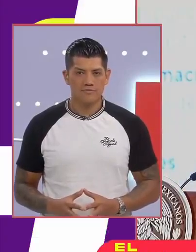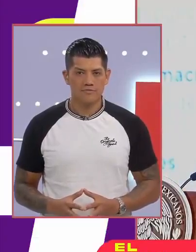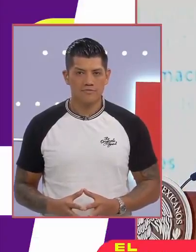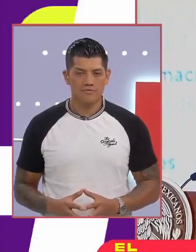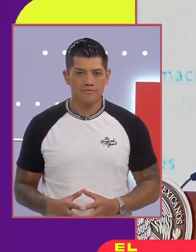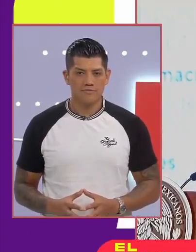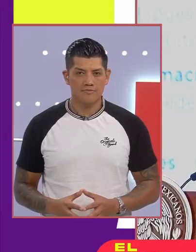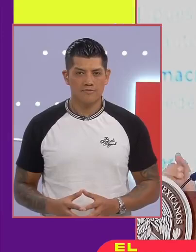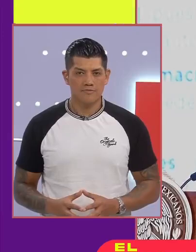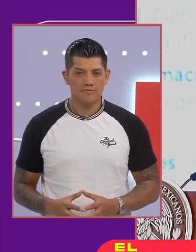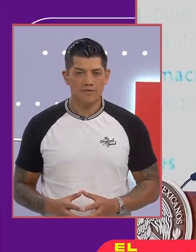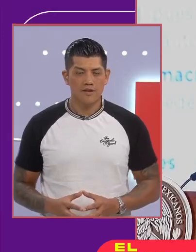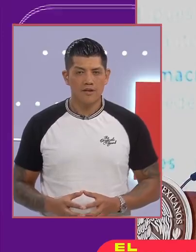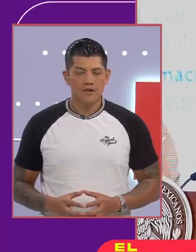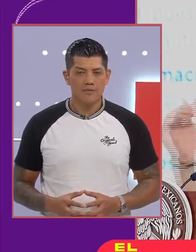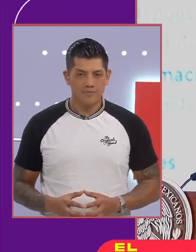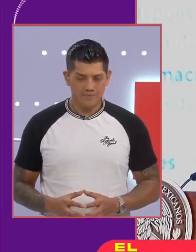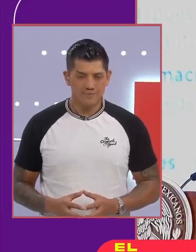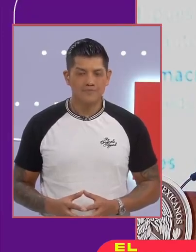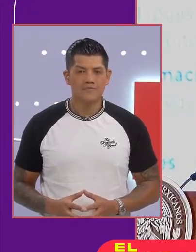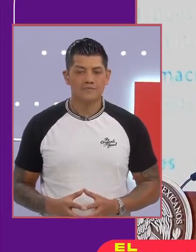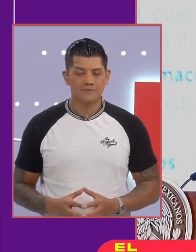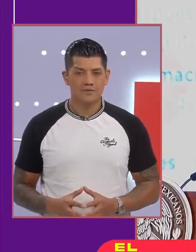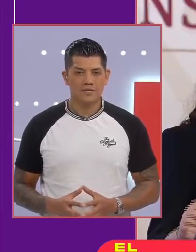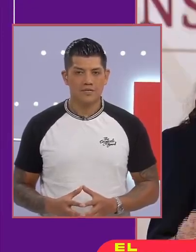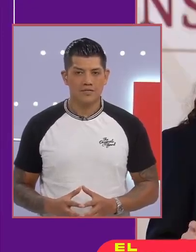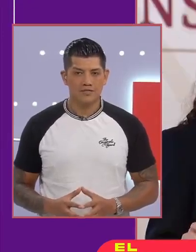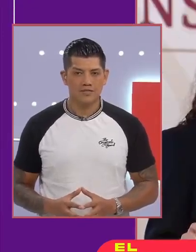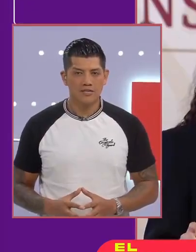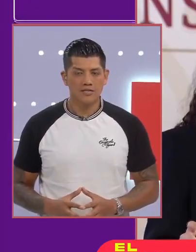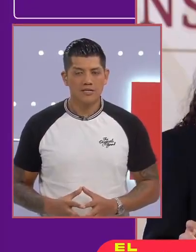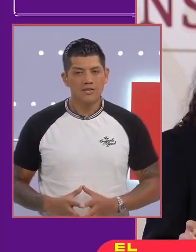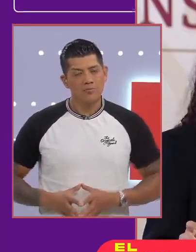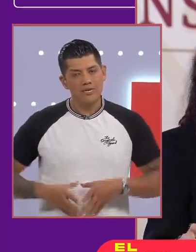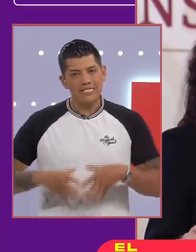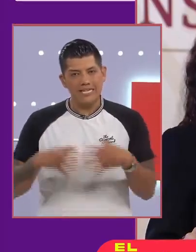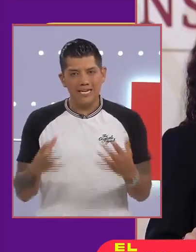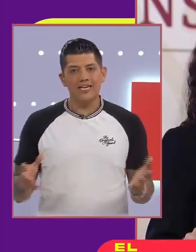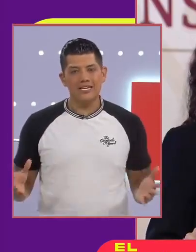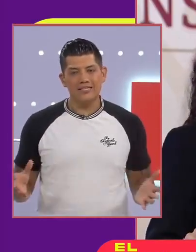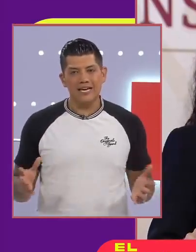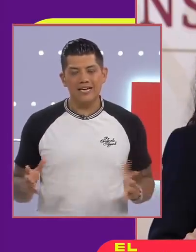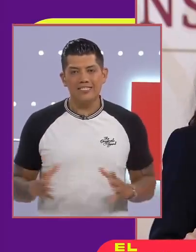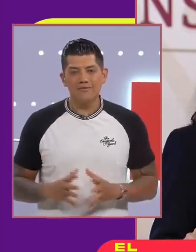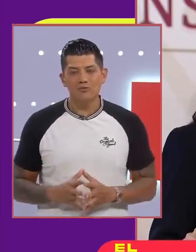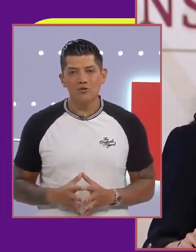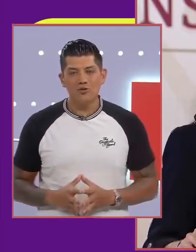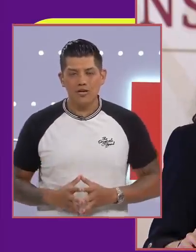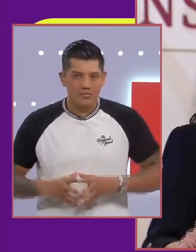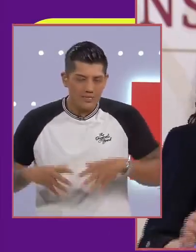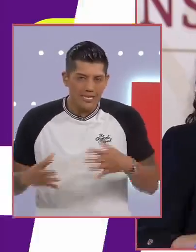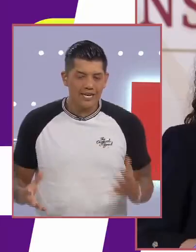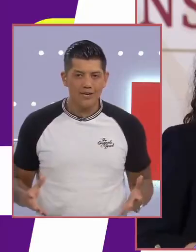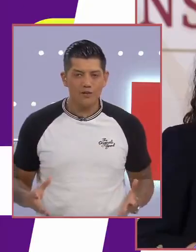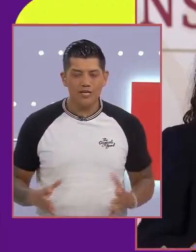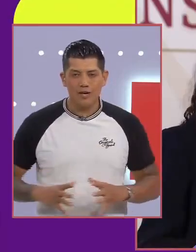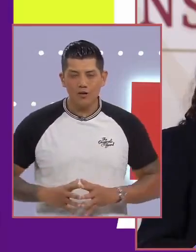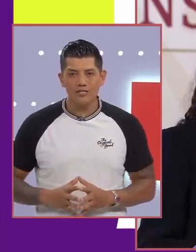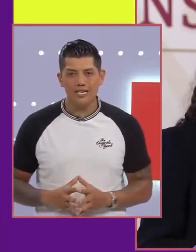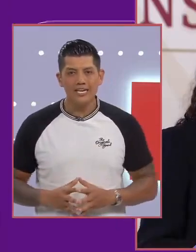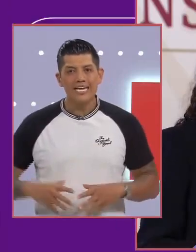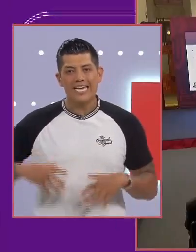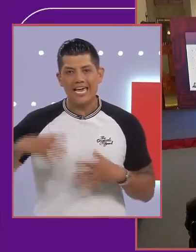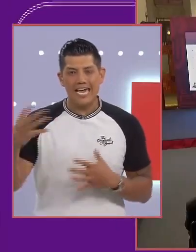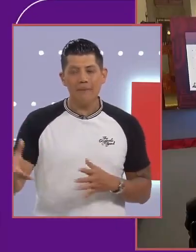pero probablemente muchas no. Entonces sí es un tema que hay que discutirlo bien. Pues Ingrid, te agradecemos mucho que estuviste aquí en el Noti